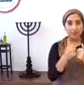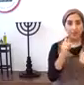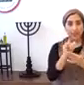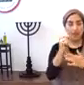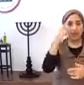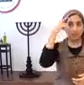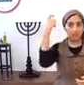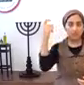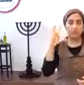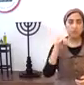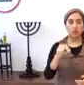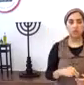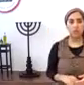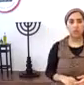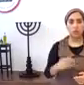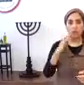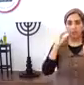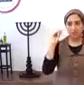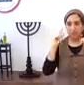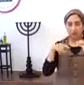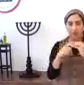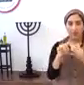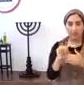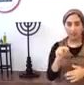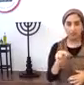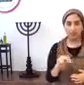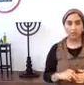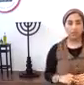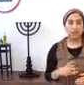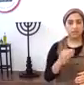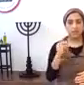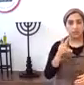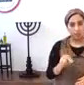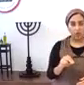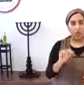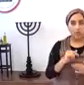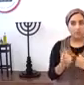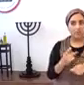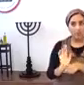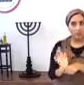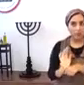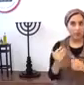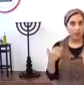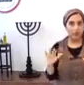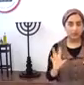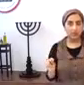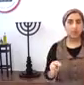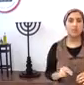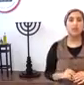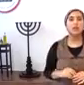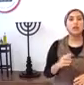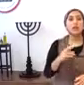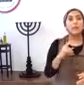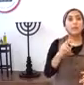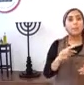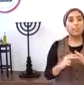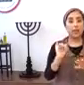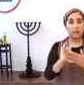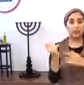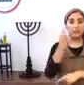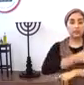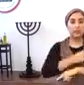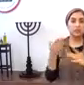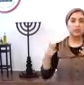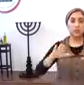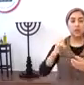idea, vas a administrar eso. Y no, pues eso es una película. Bueno, entonces la idea es que ese día,